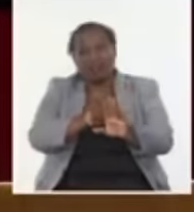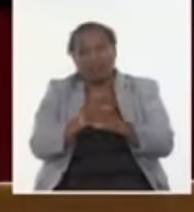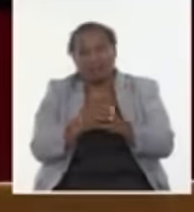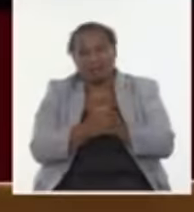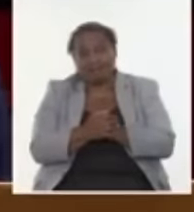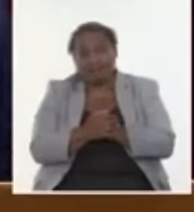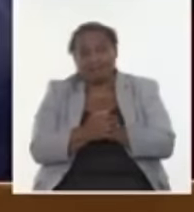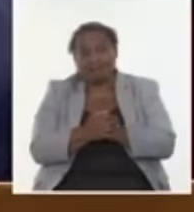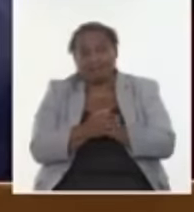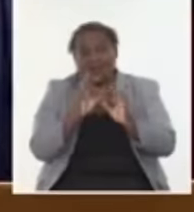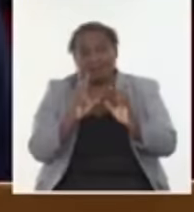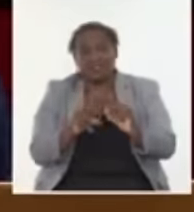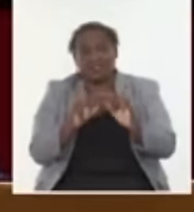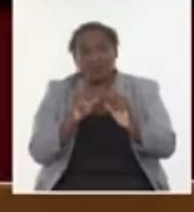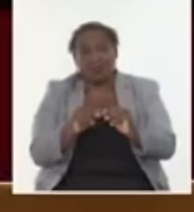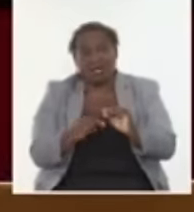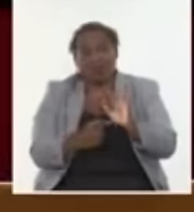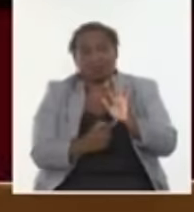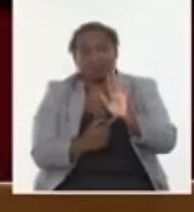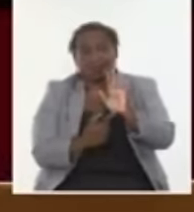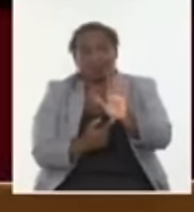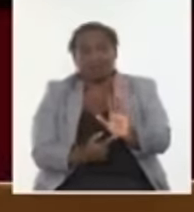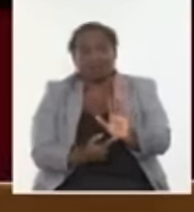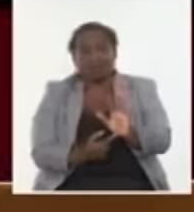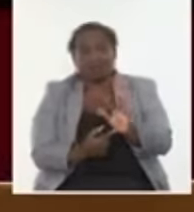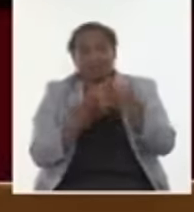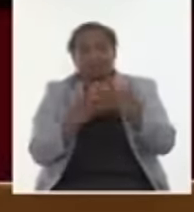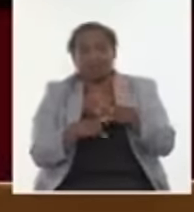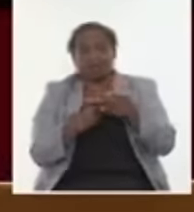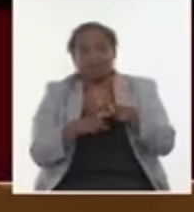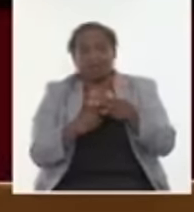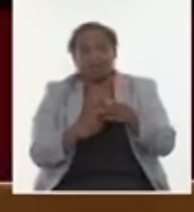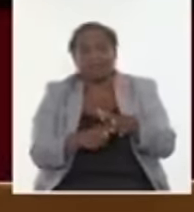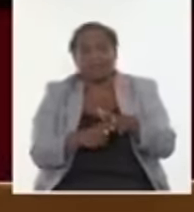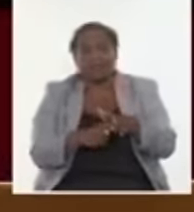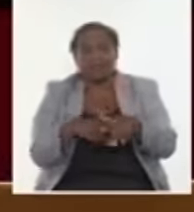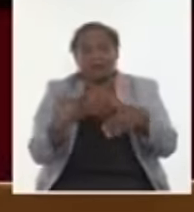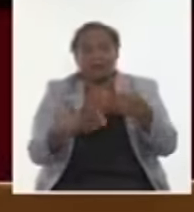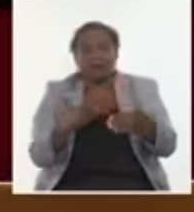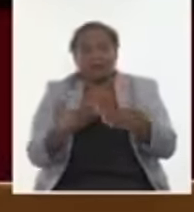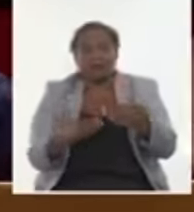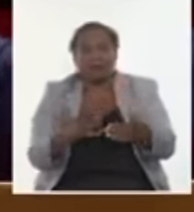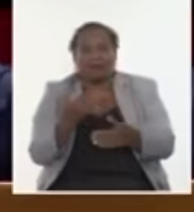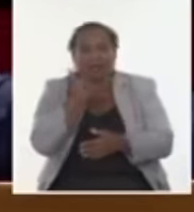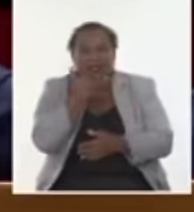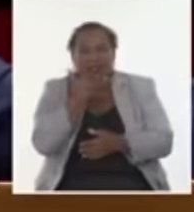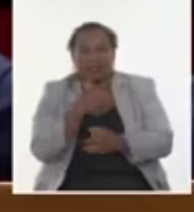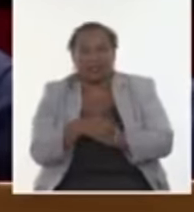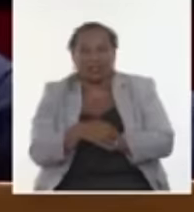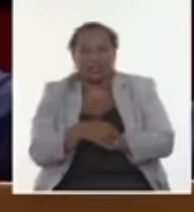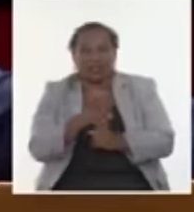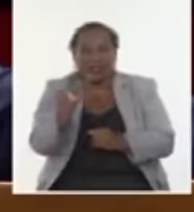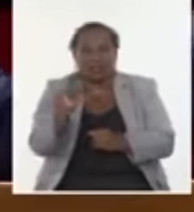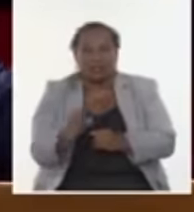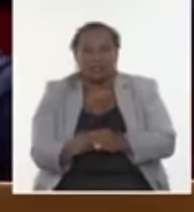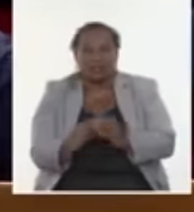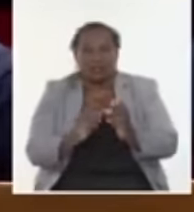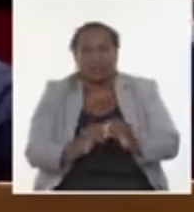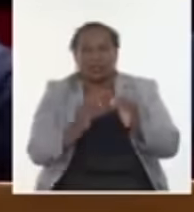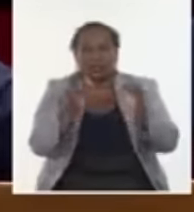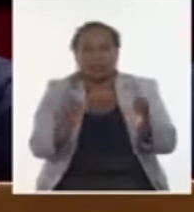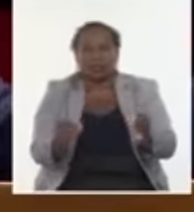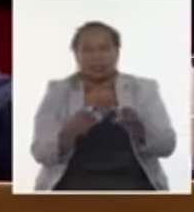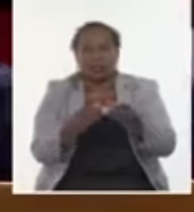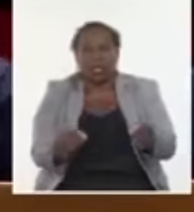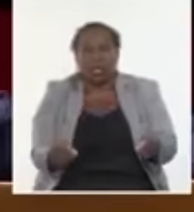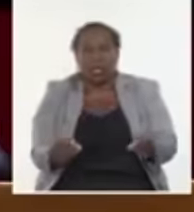resultados alcanzados permiten comenzar a corregir todas estas distorsiones. Gente que le dijo una tierra, voy a